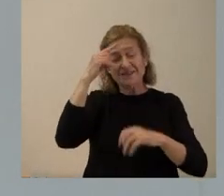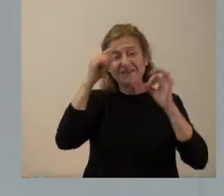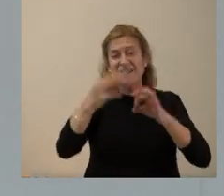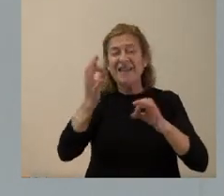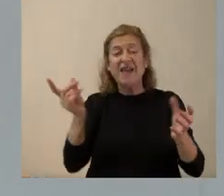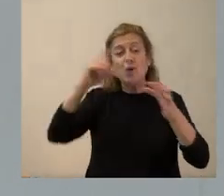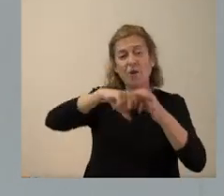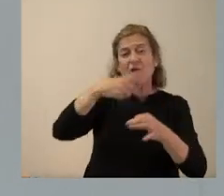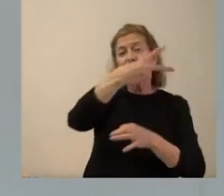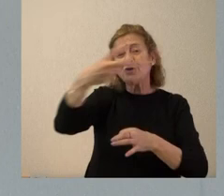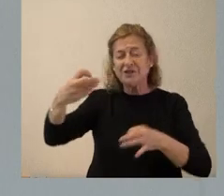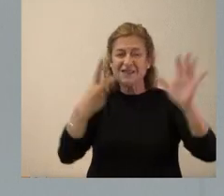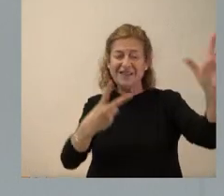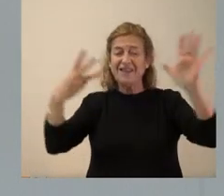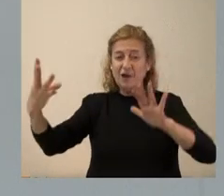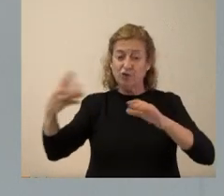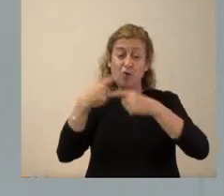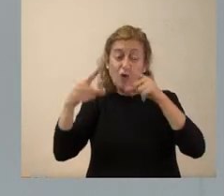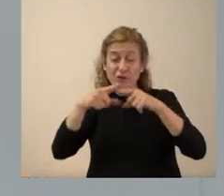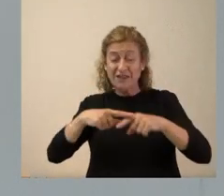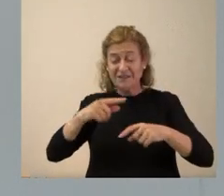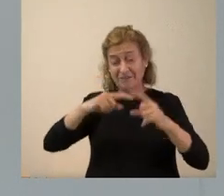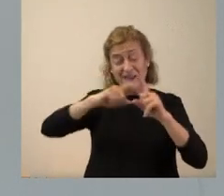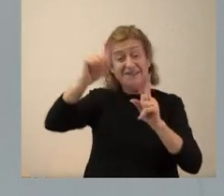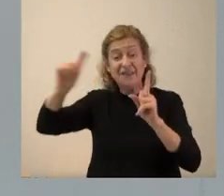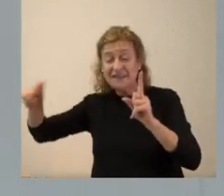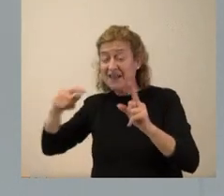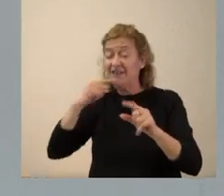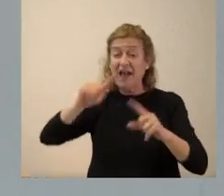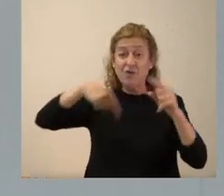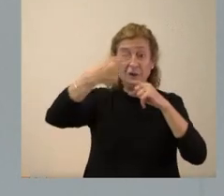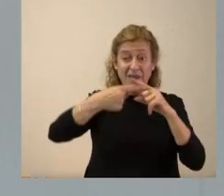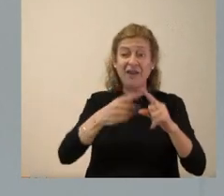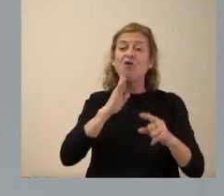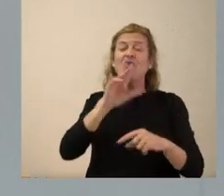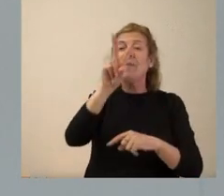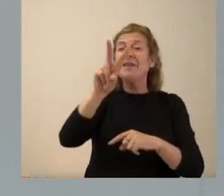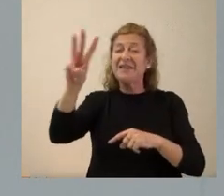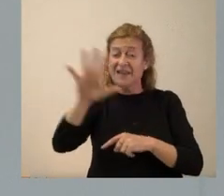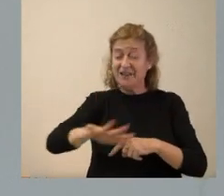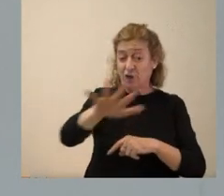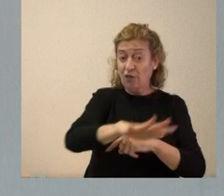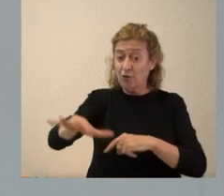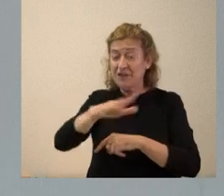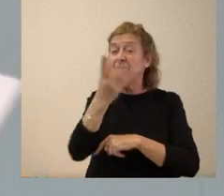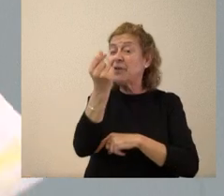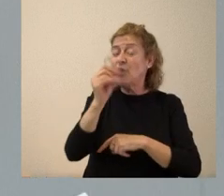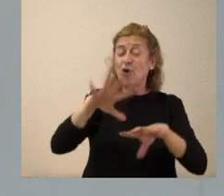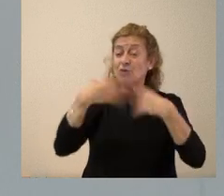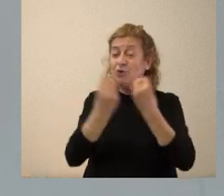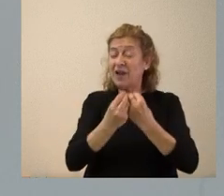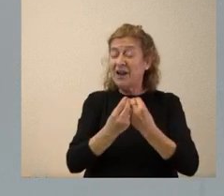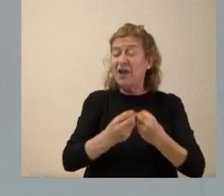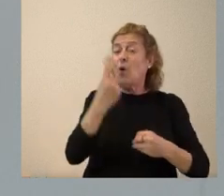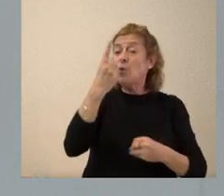incluir 278 operaciones estadísticas el próximo año en 23 áreas con un costo total próximo a 1,2